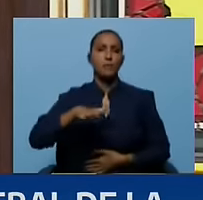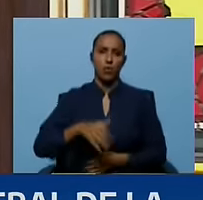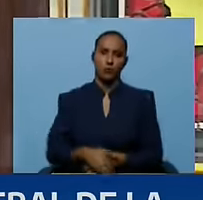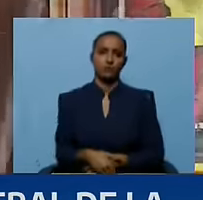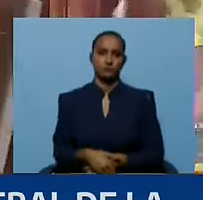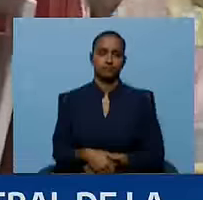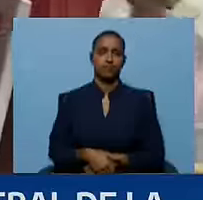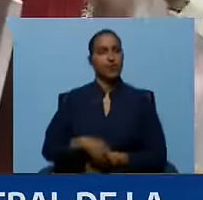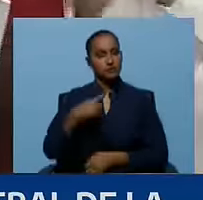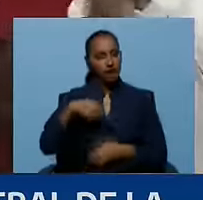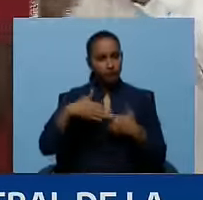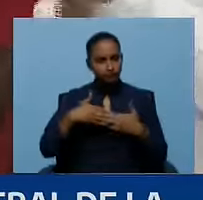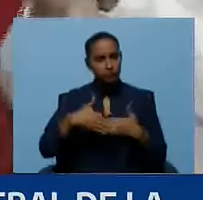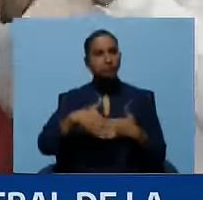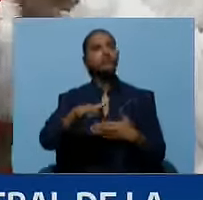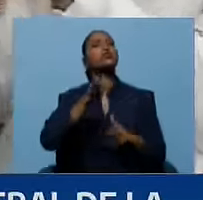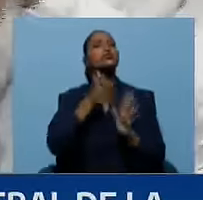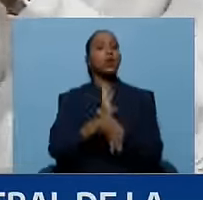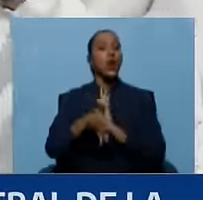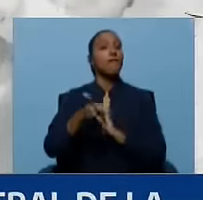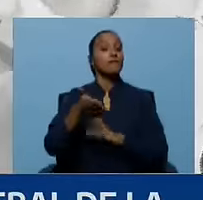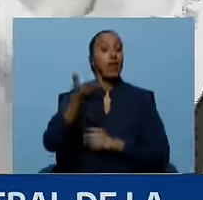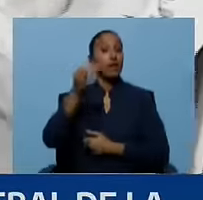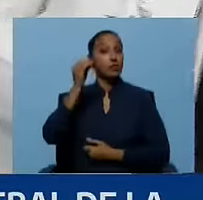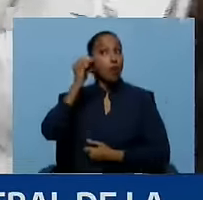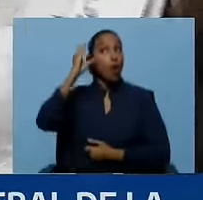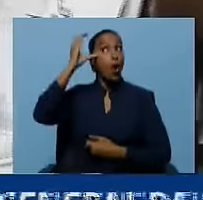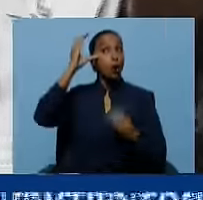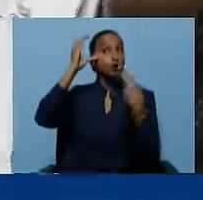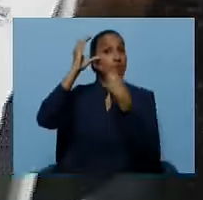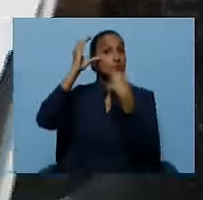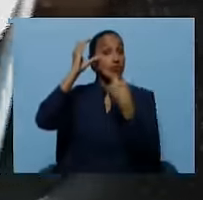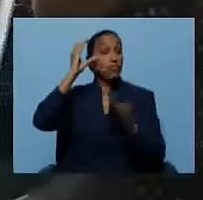aquí en adelante con su sabiduría.